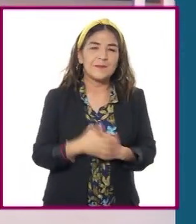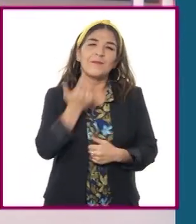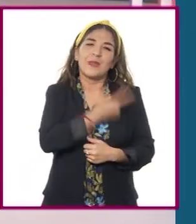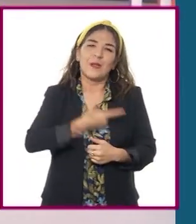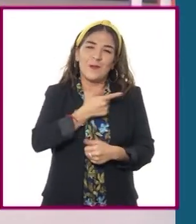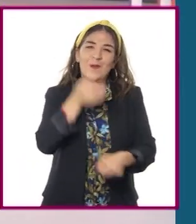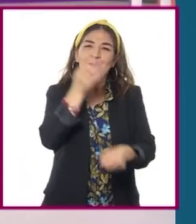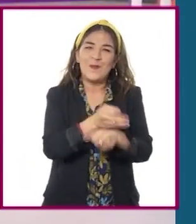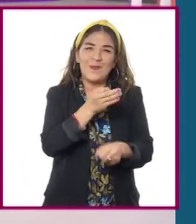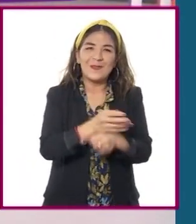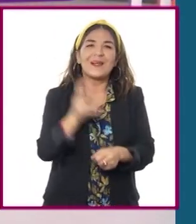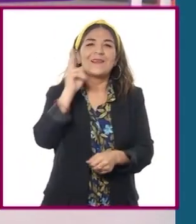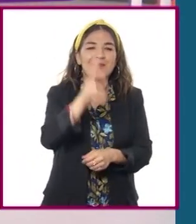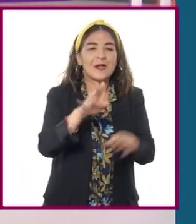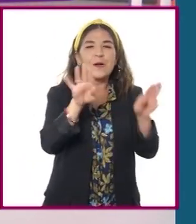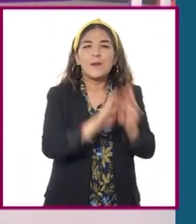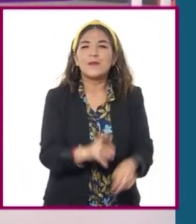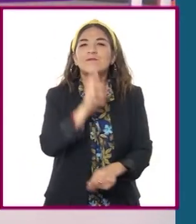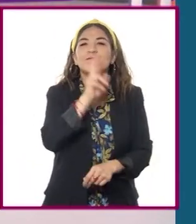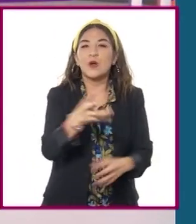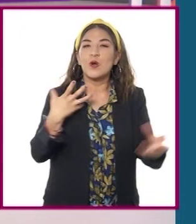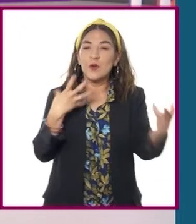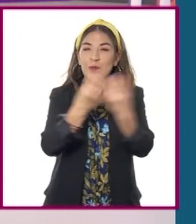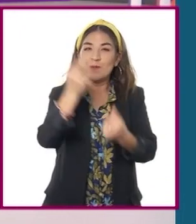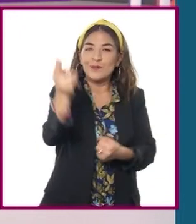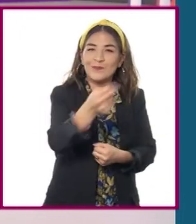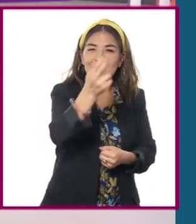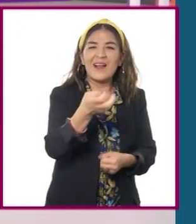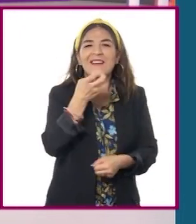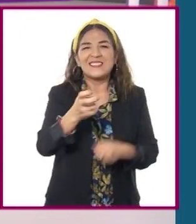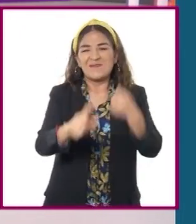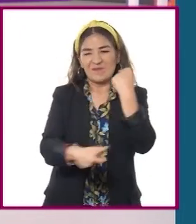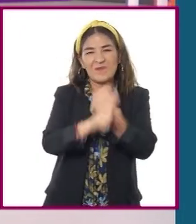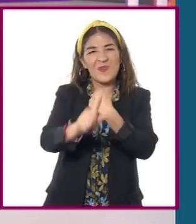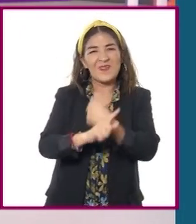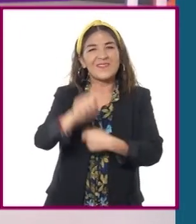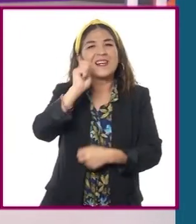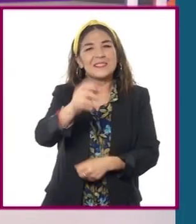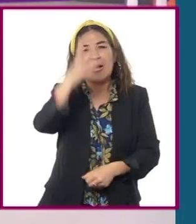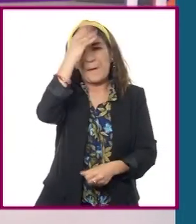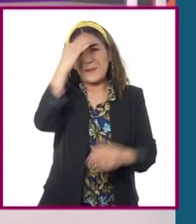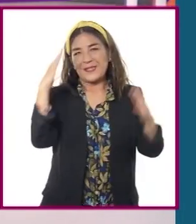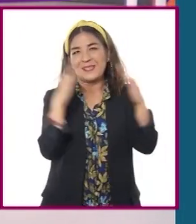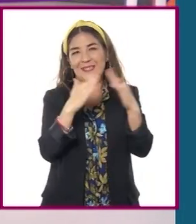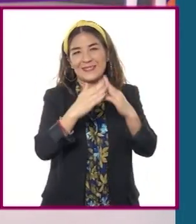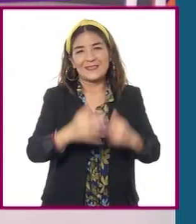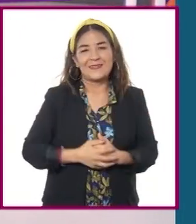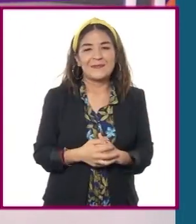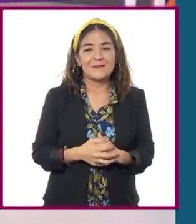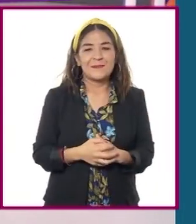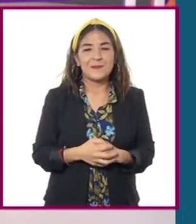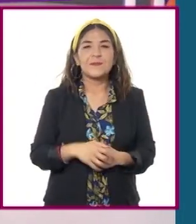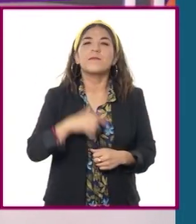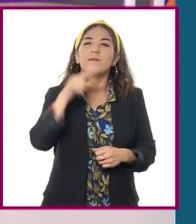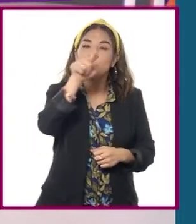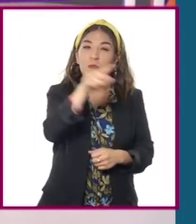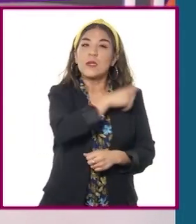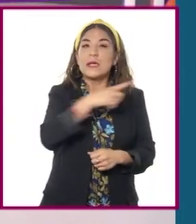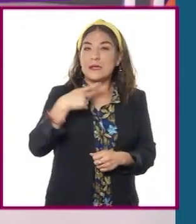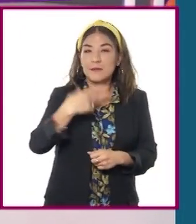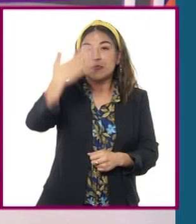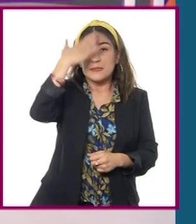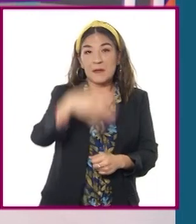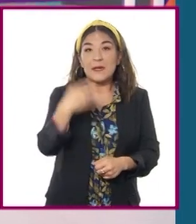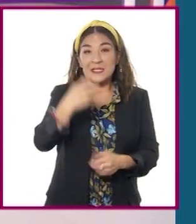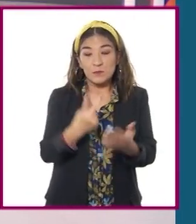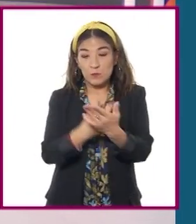gusto enorme haber resuelto junto con ustedes un caso más en Aprende en Casa. Reconozcan que a partir